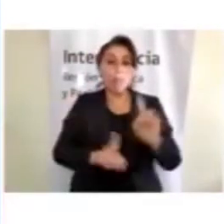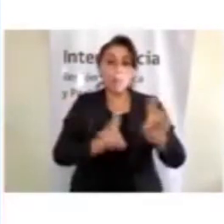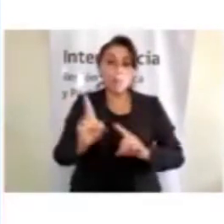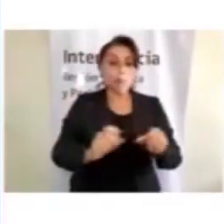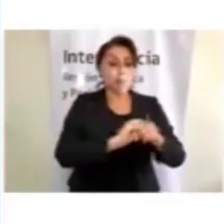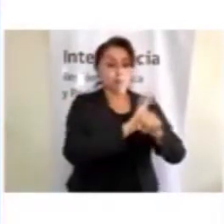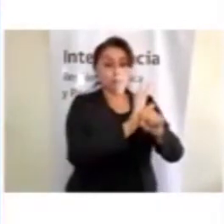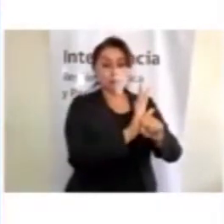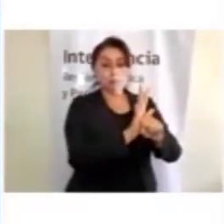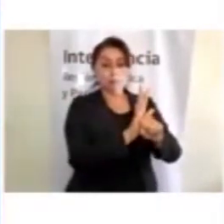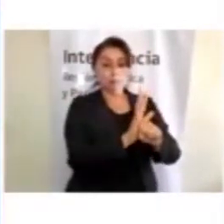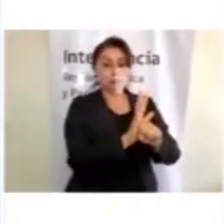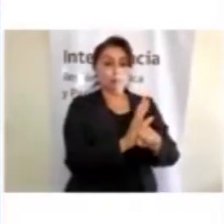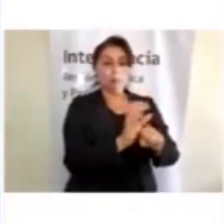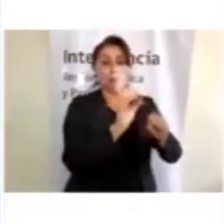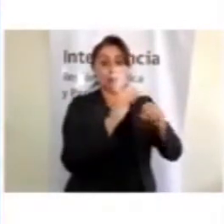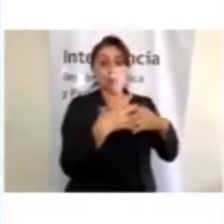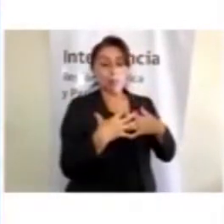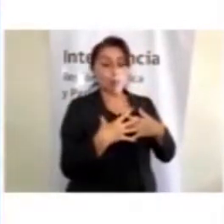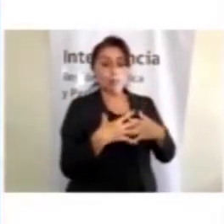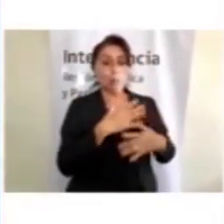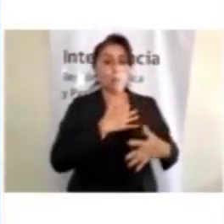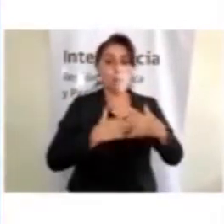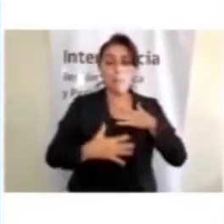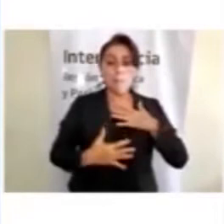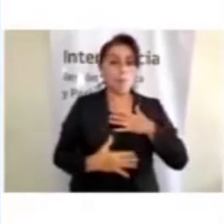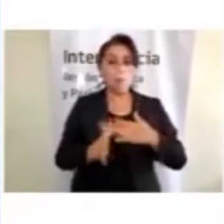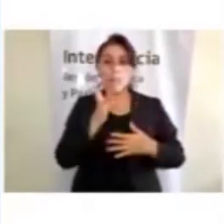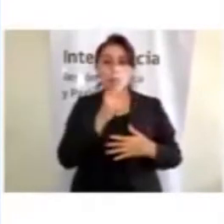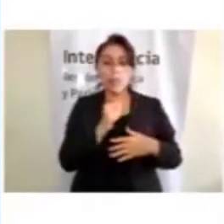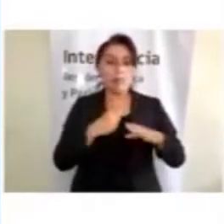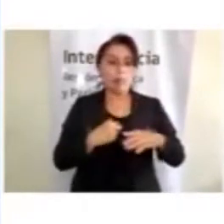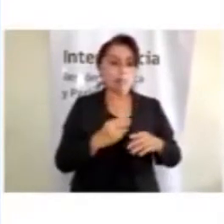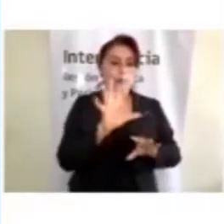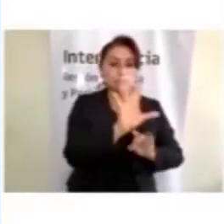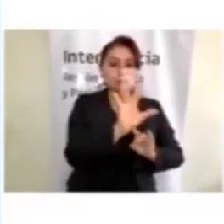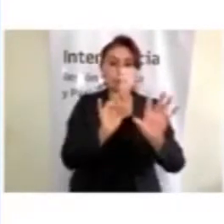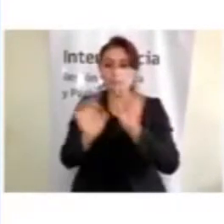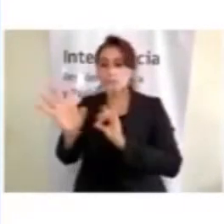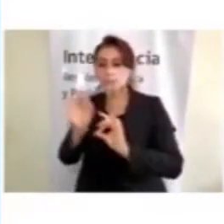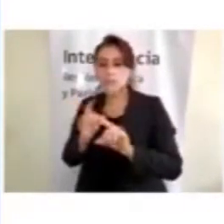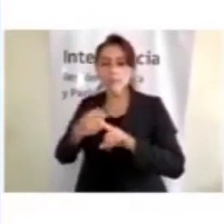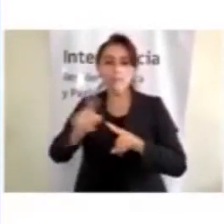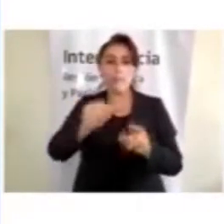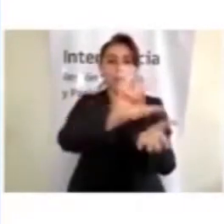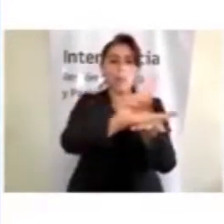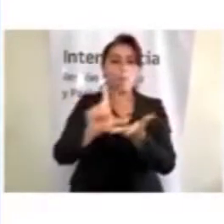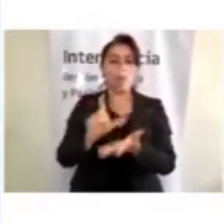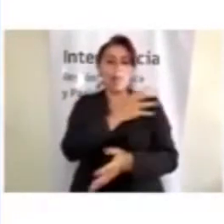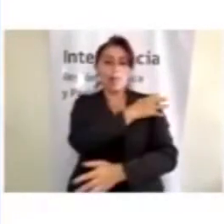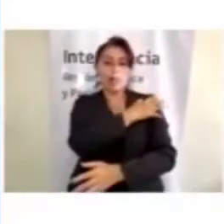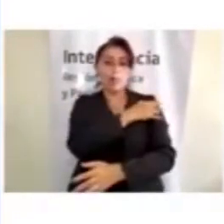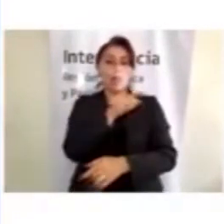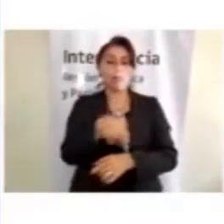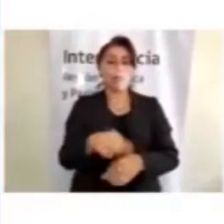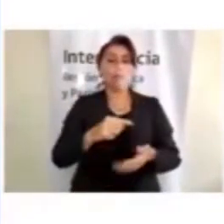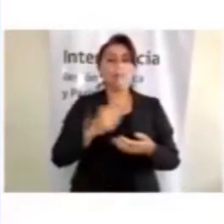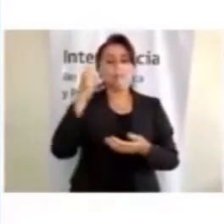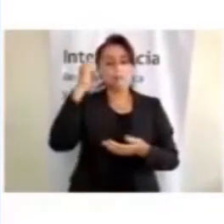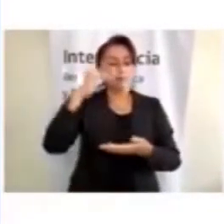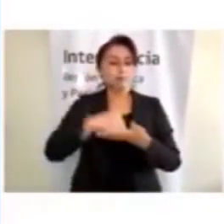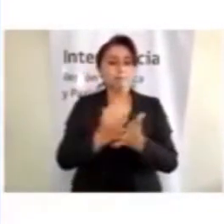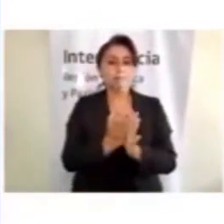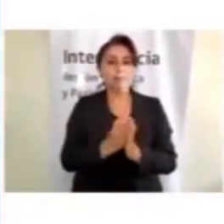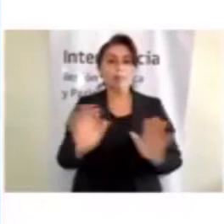síntomas se les está testeando de manera gratuita en distintos puntos de la región. Esta es una gran estrategia que ha impulsado el